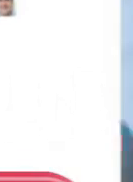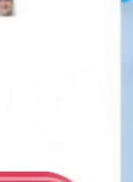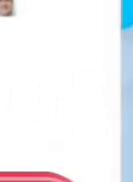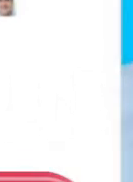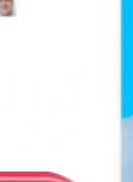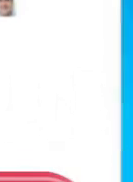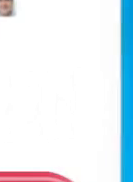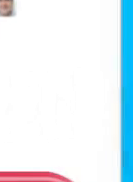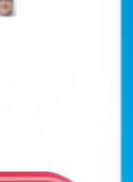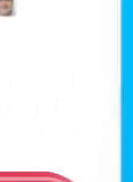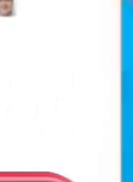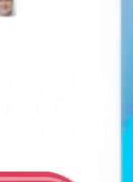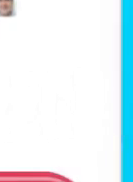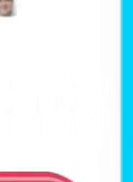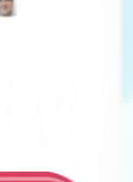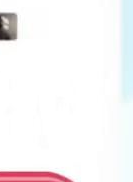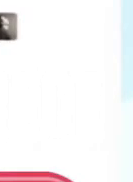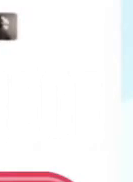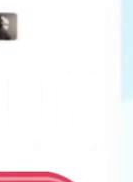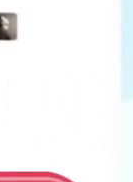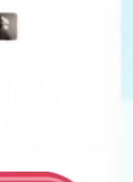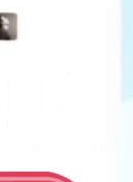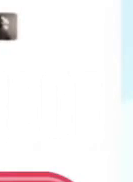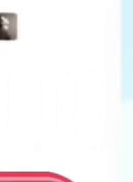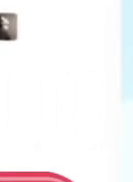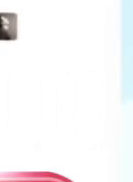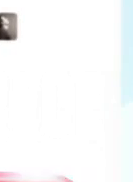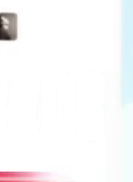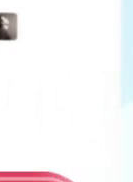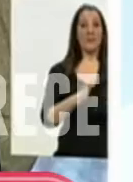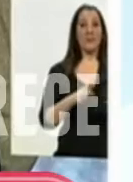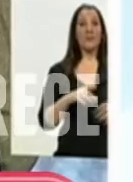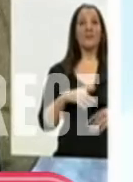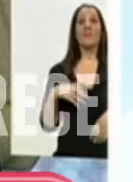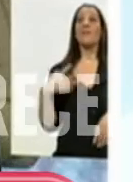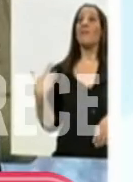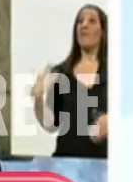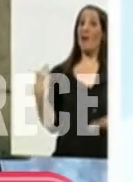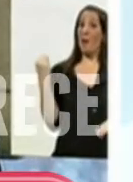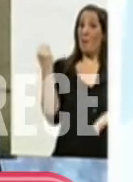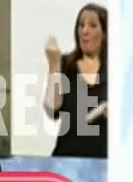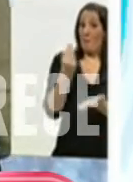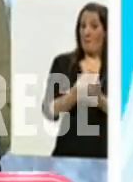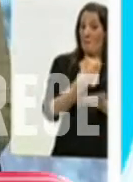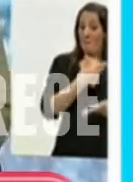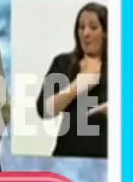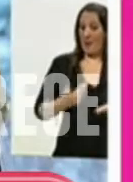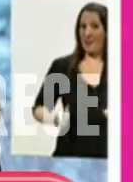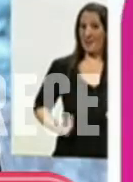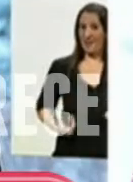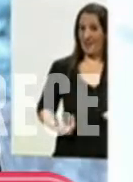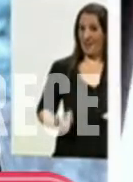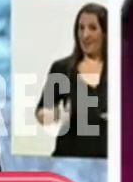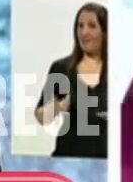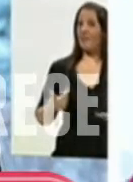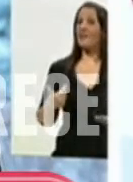el tema de Sauces. El caso de los Sauces que denunció Margarita Stolbizer, que eso es Cristina Fernández de Kirchner 100%. Pura. Ahí no hay otros.